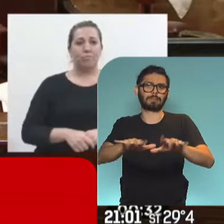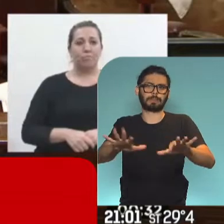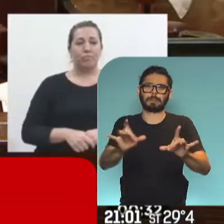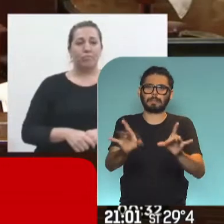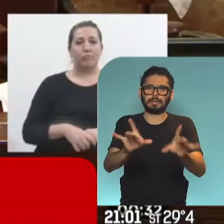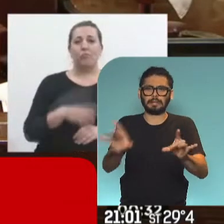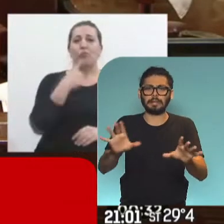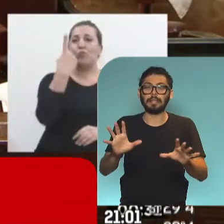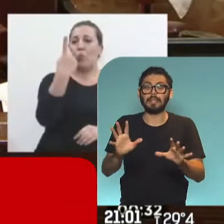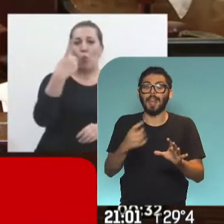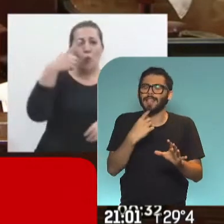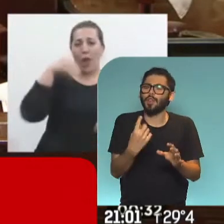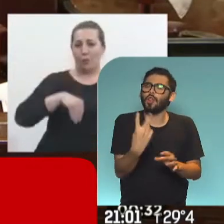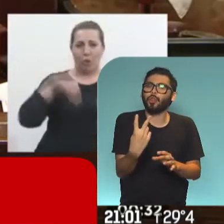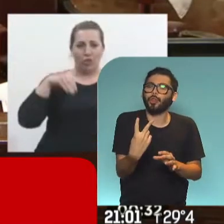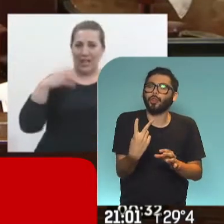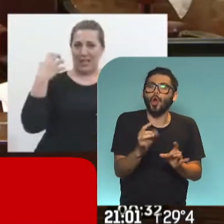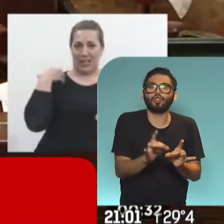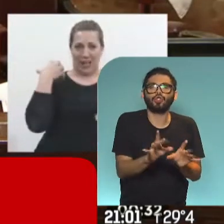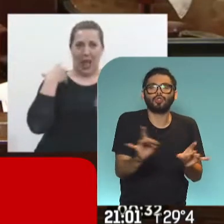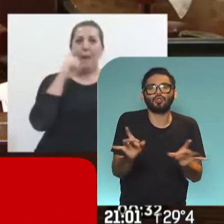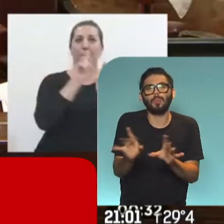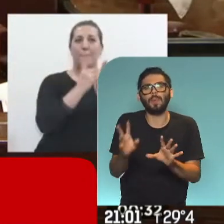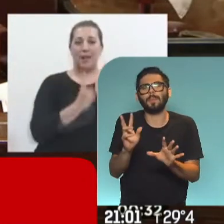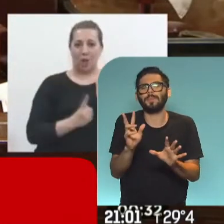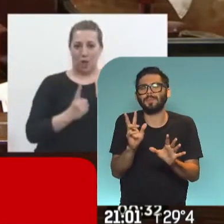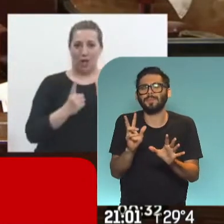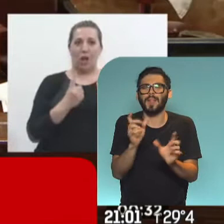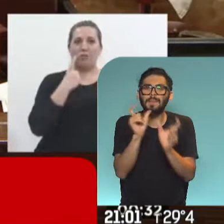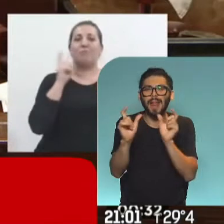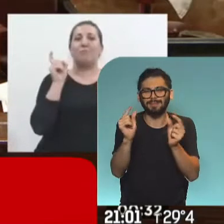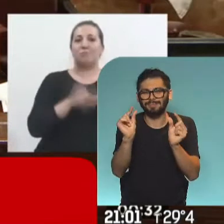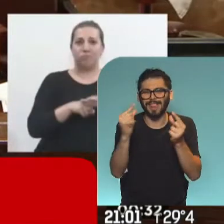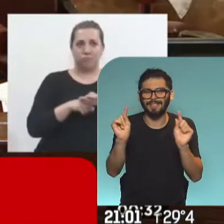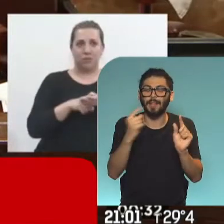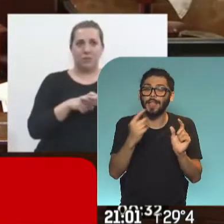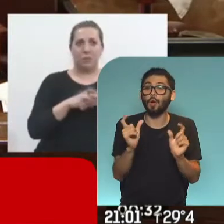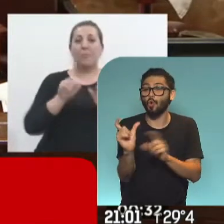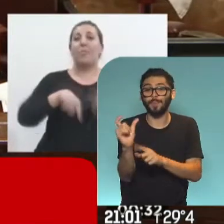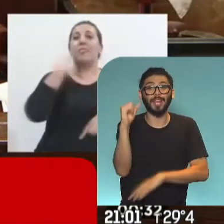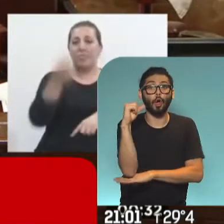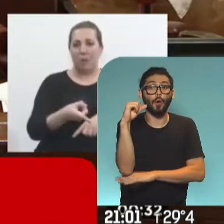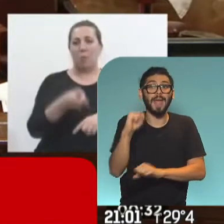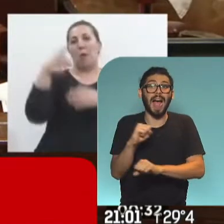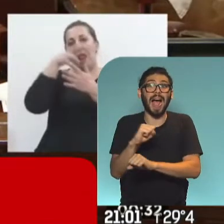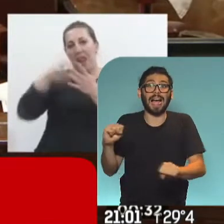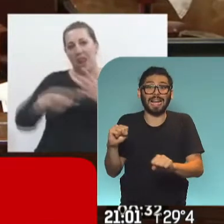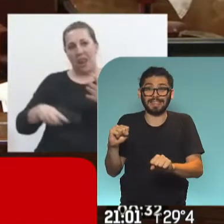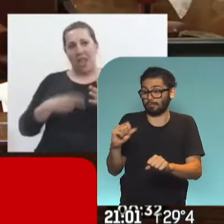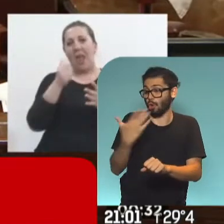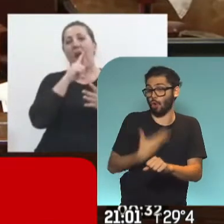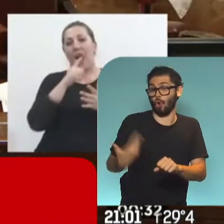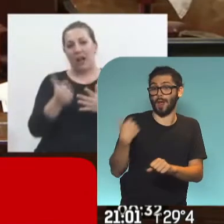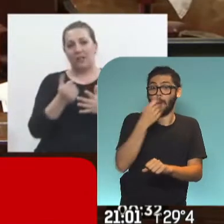habla un poco de las dos pandemias, no lo dice en esos términos que suele usar el presidente, pero dice, primero, la crisis económica inédita que deja el